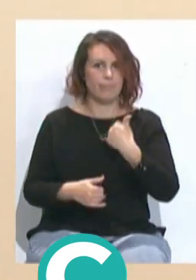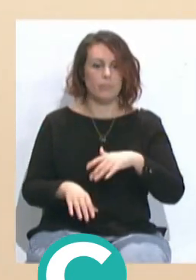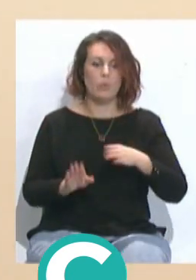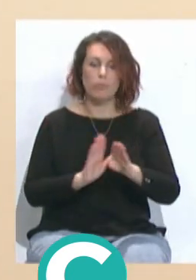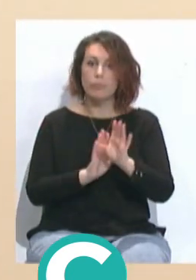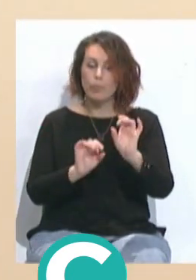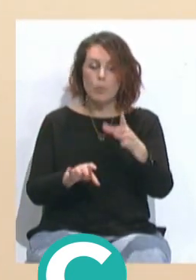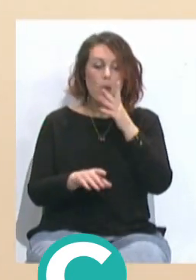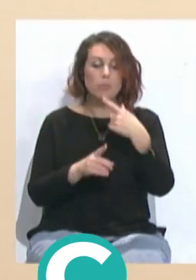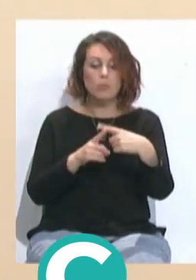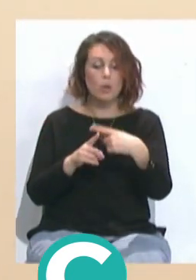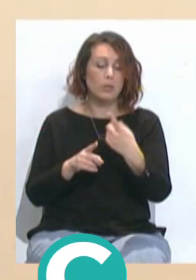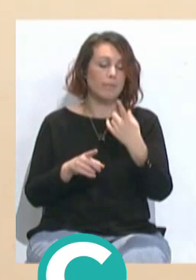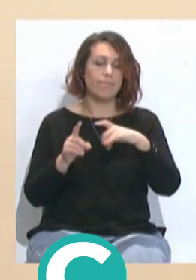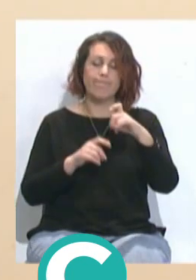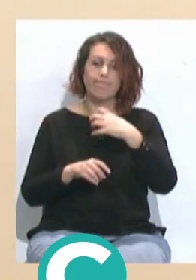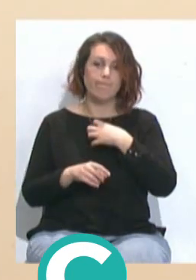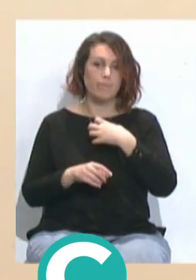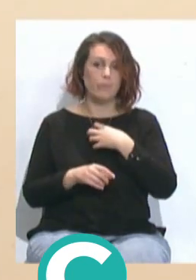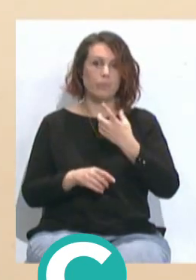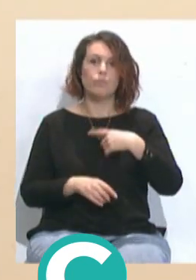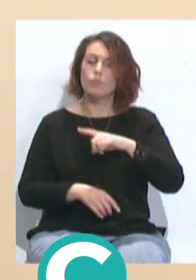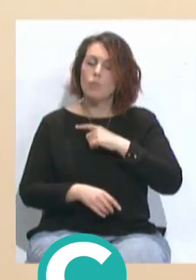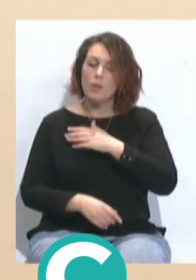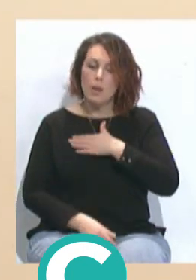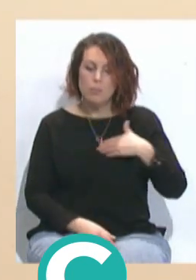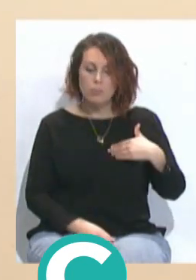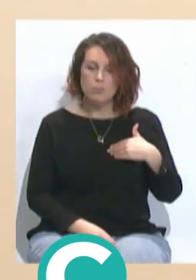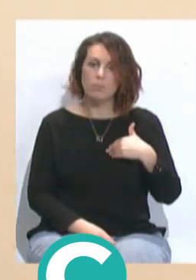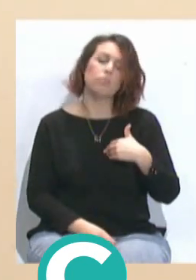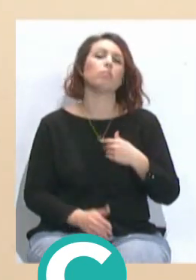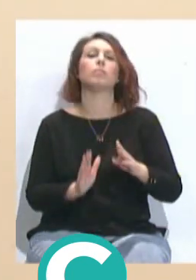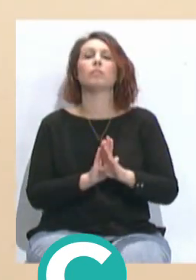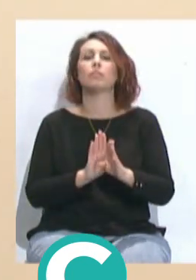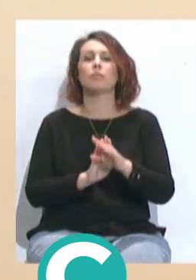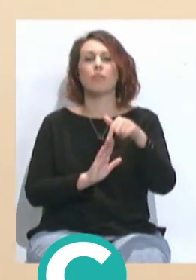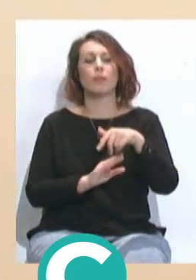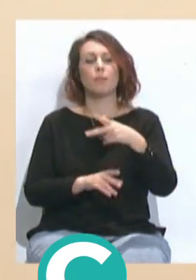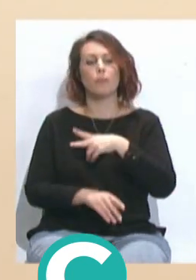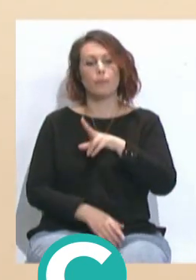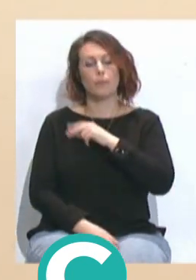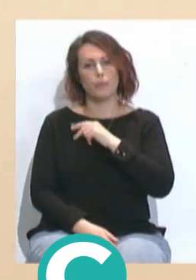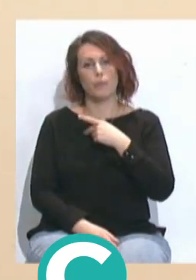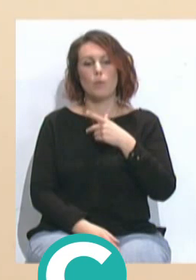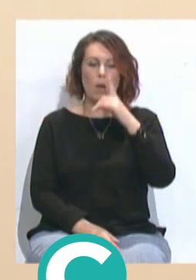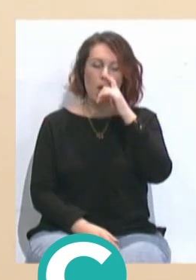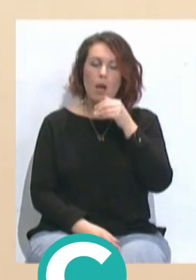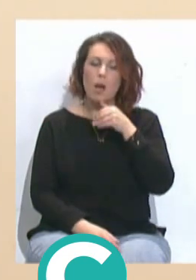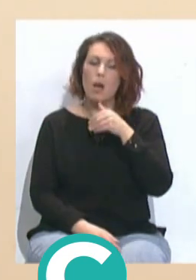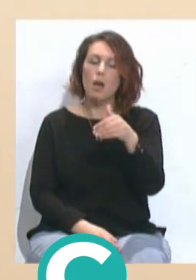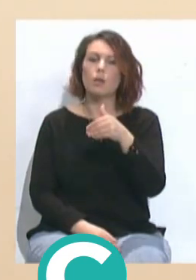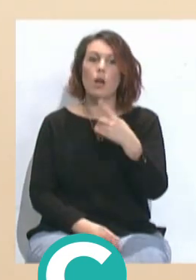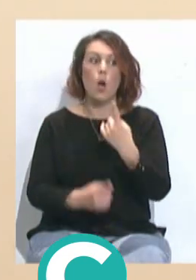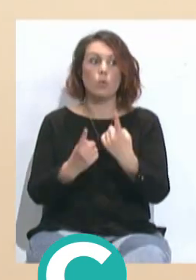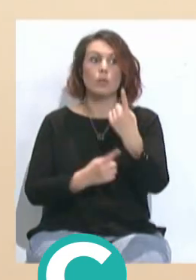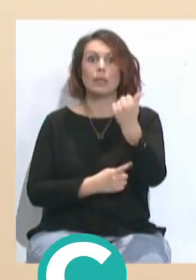línea porque hay cosas que yo creo que no tienen vuelta atrás. Y eso es lo que queremos, que se mantenga también con este premio, que dure mucho tiempo y